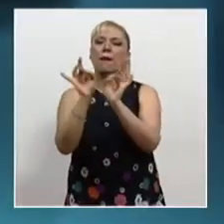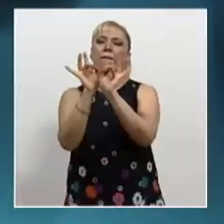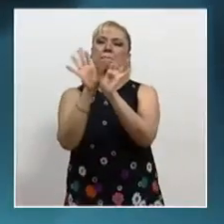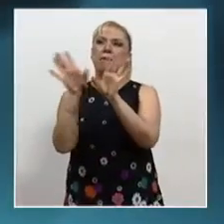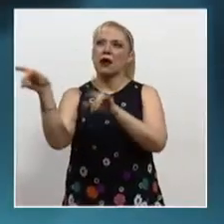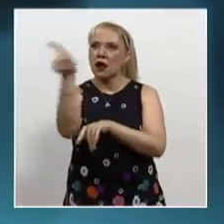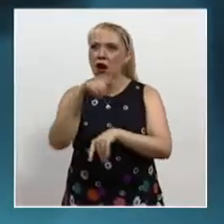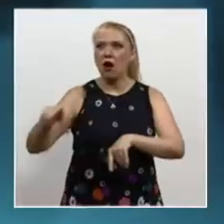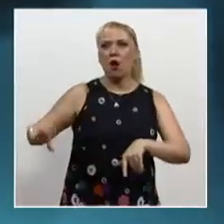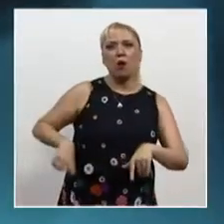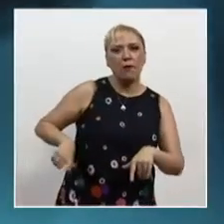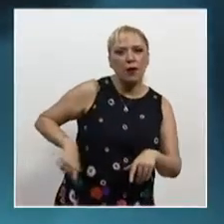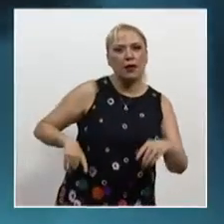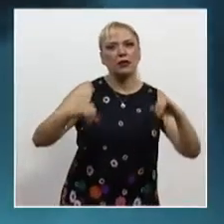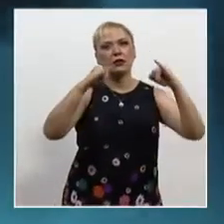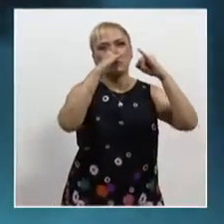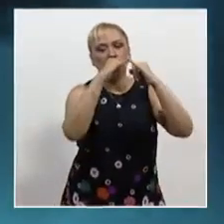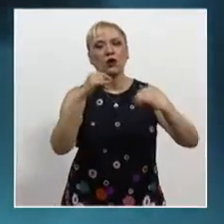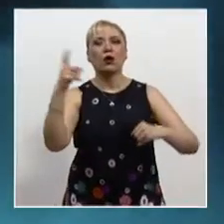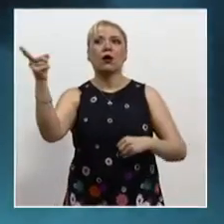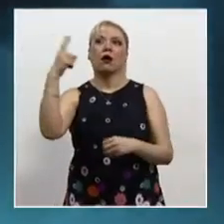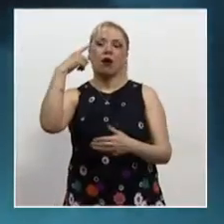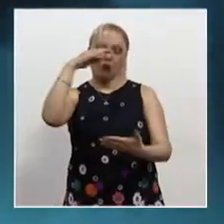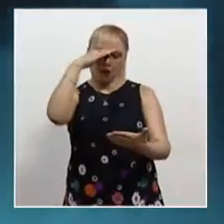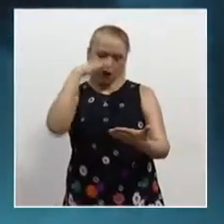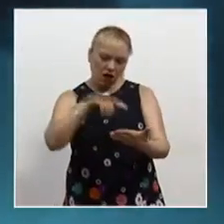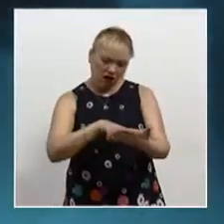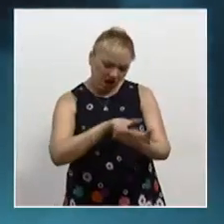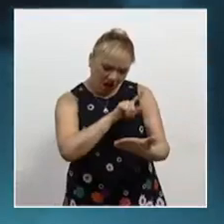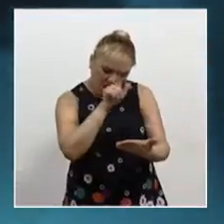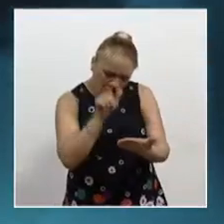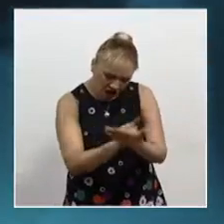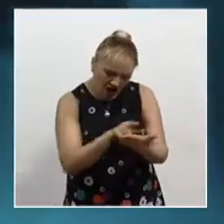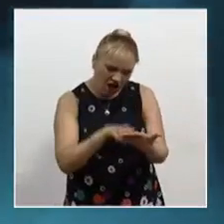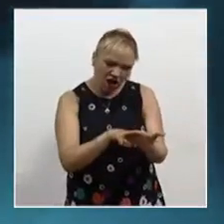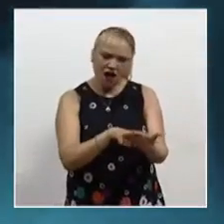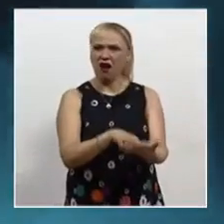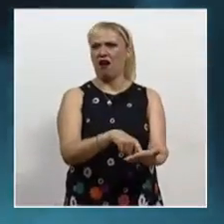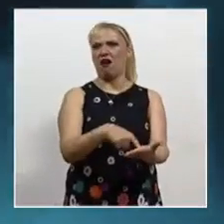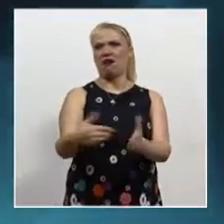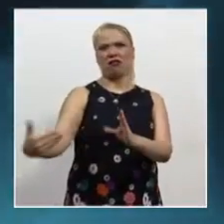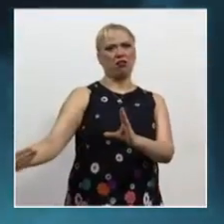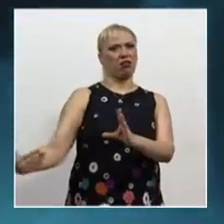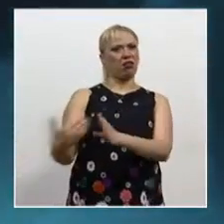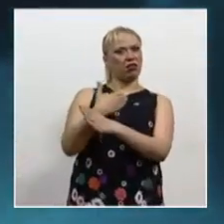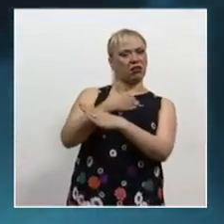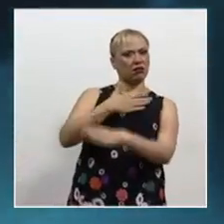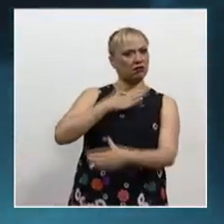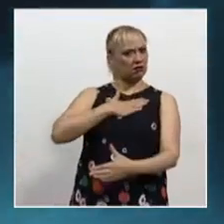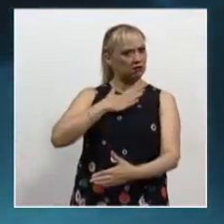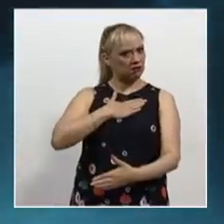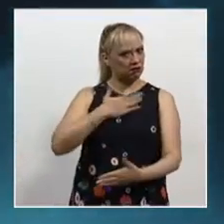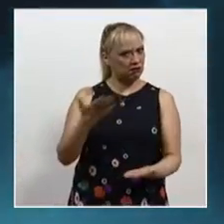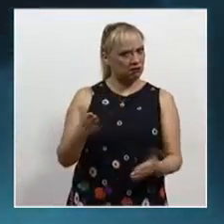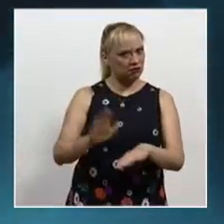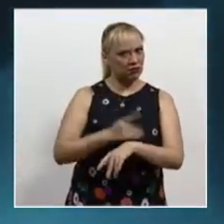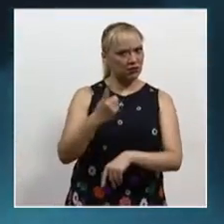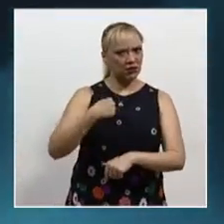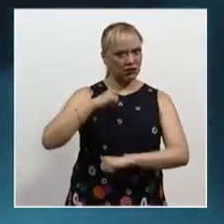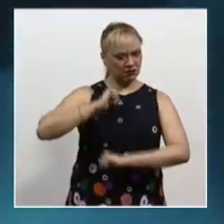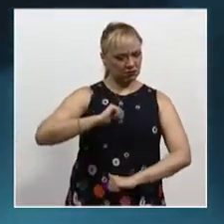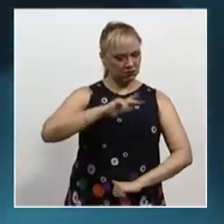niveles de gobierno consideran que una norma, acto u omisión invaden su esfera de competencia, vulnerando el orden